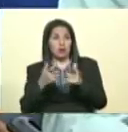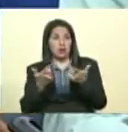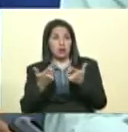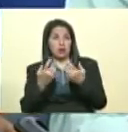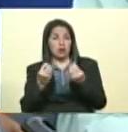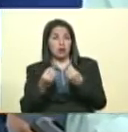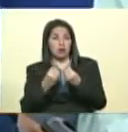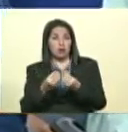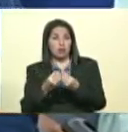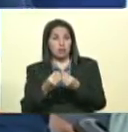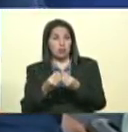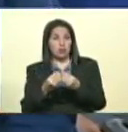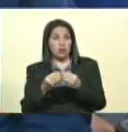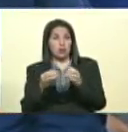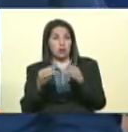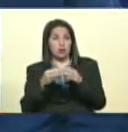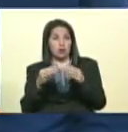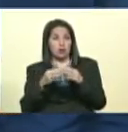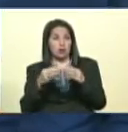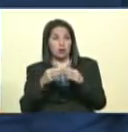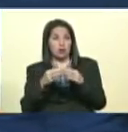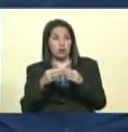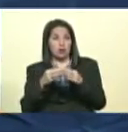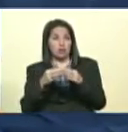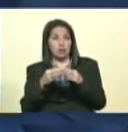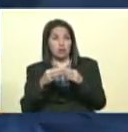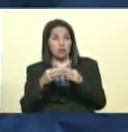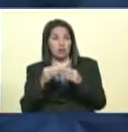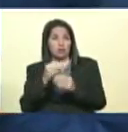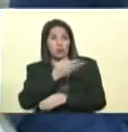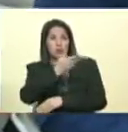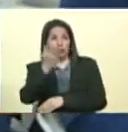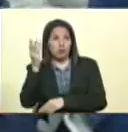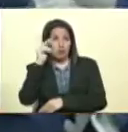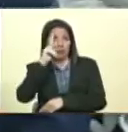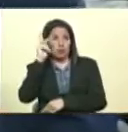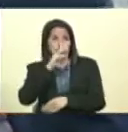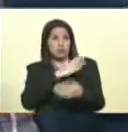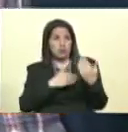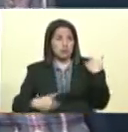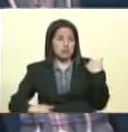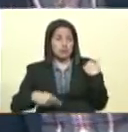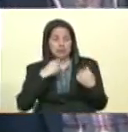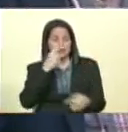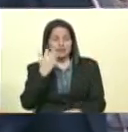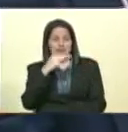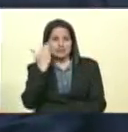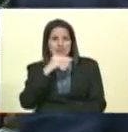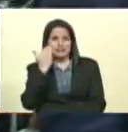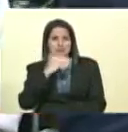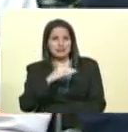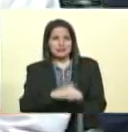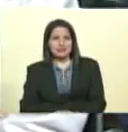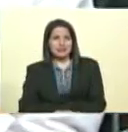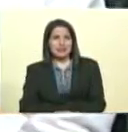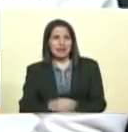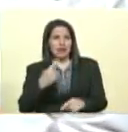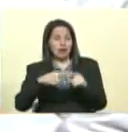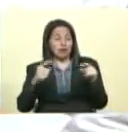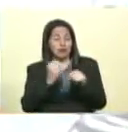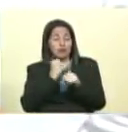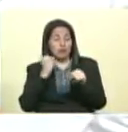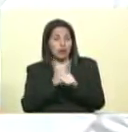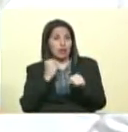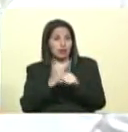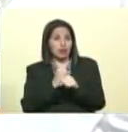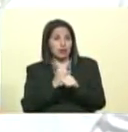hay una tropa, profesor, presidente, ahí profesor también, allí hay una tropa de trabajadores y